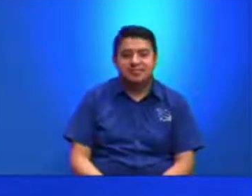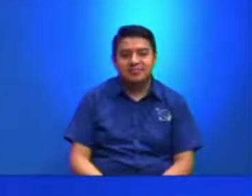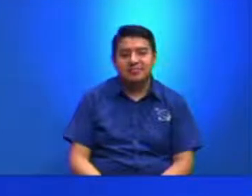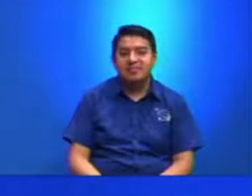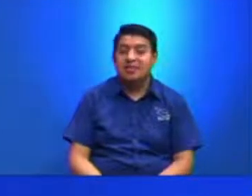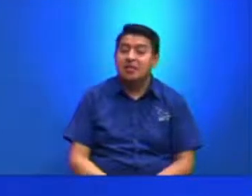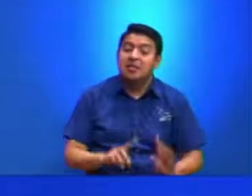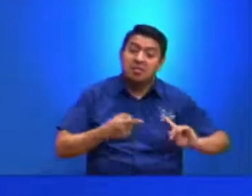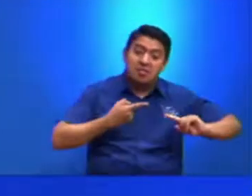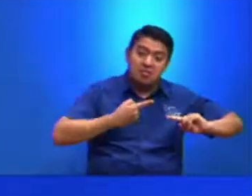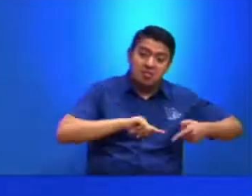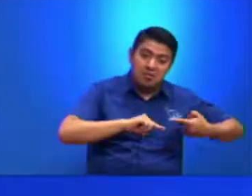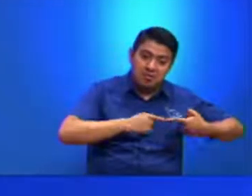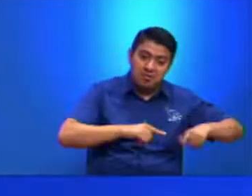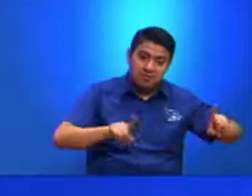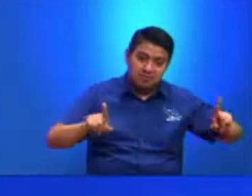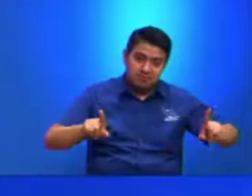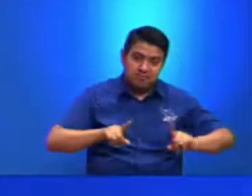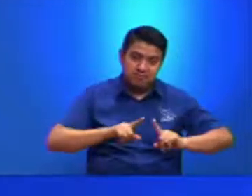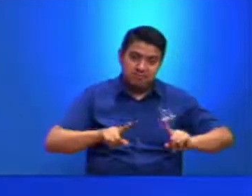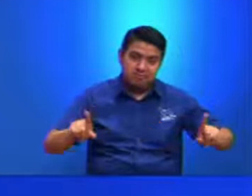el dolor, no.